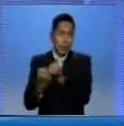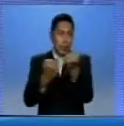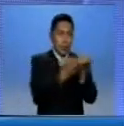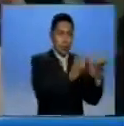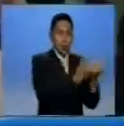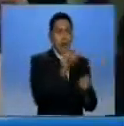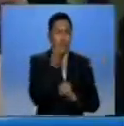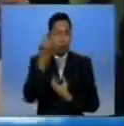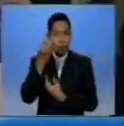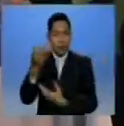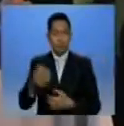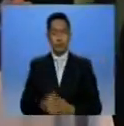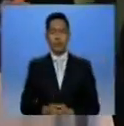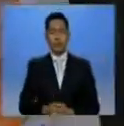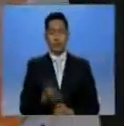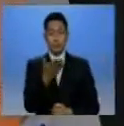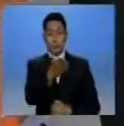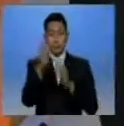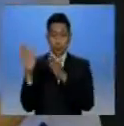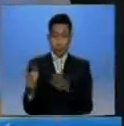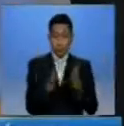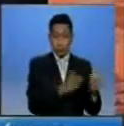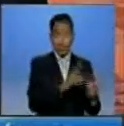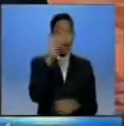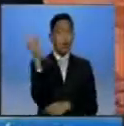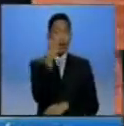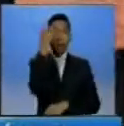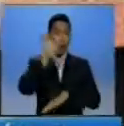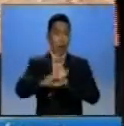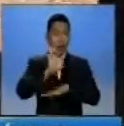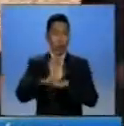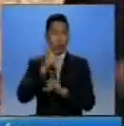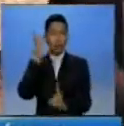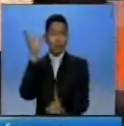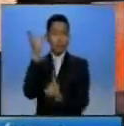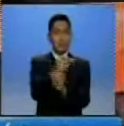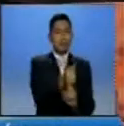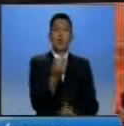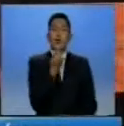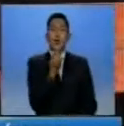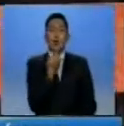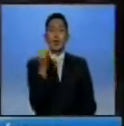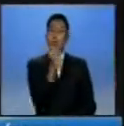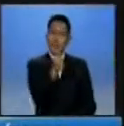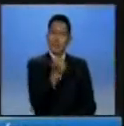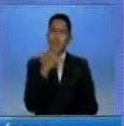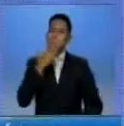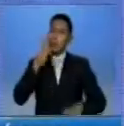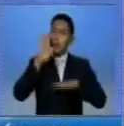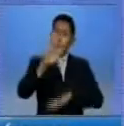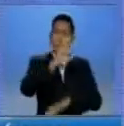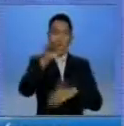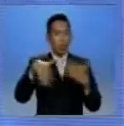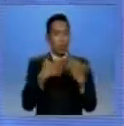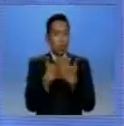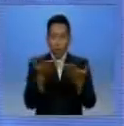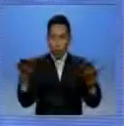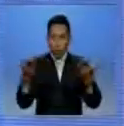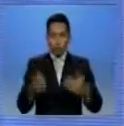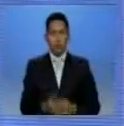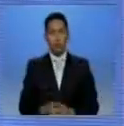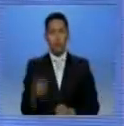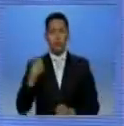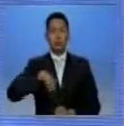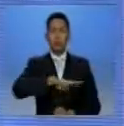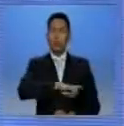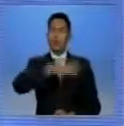informes periciales. Este plan nacional tiene varios ejes, pero para llegar a lograr los objetivos debe haber compromiso de todos. Porque estamos convencidos que